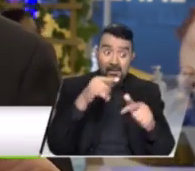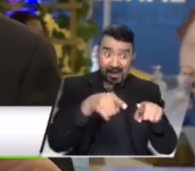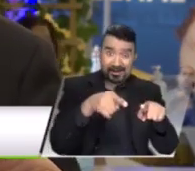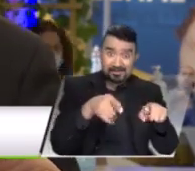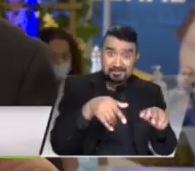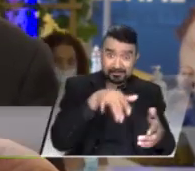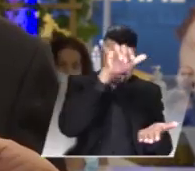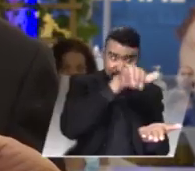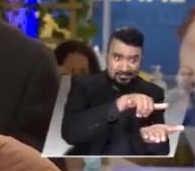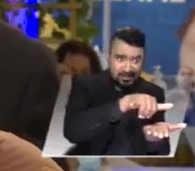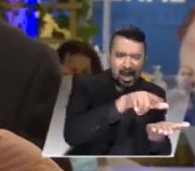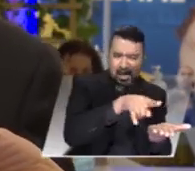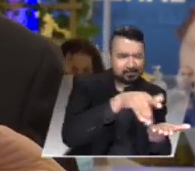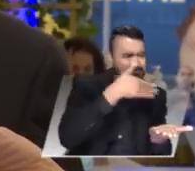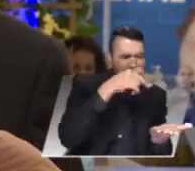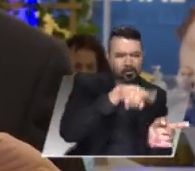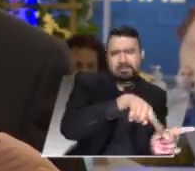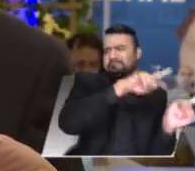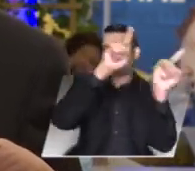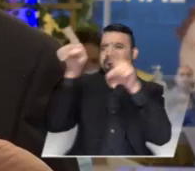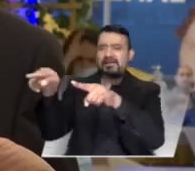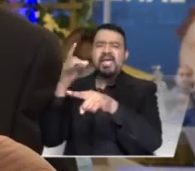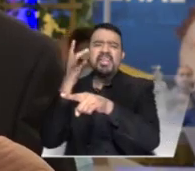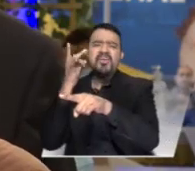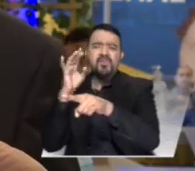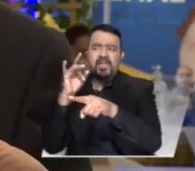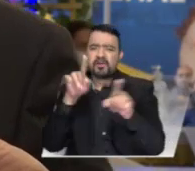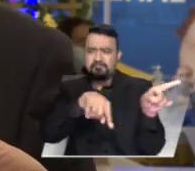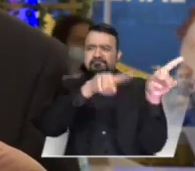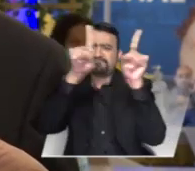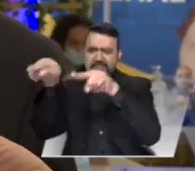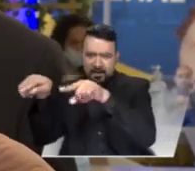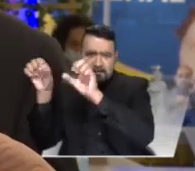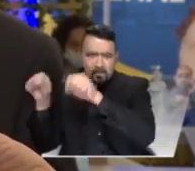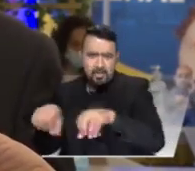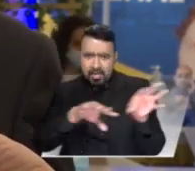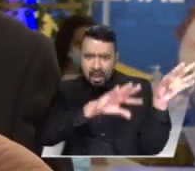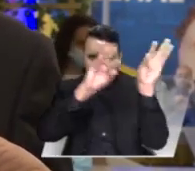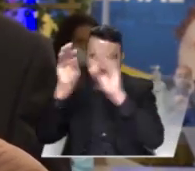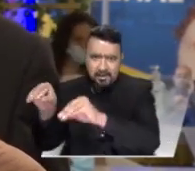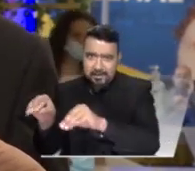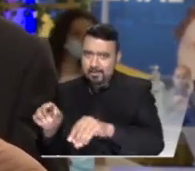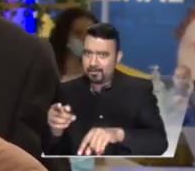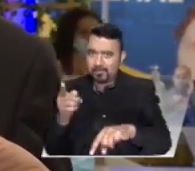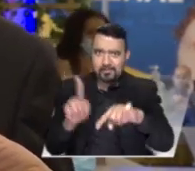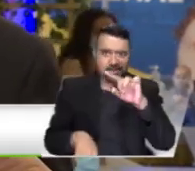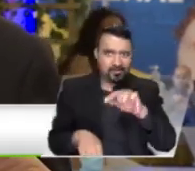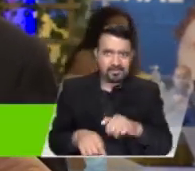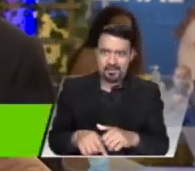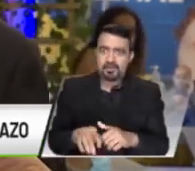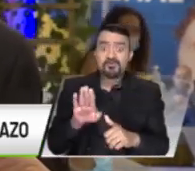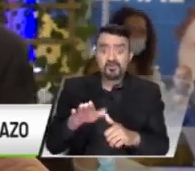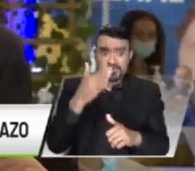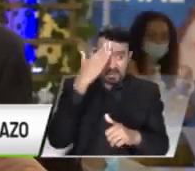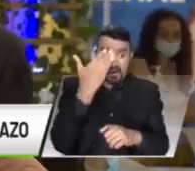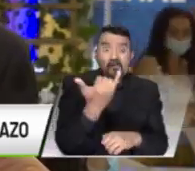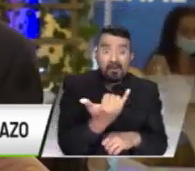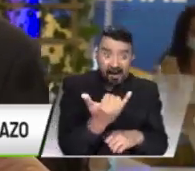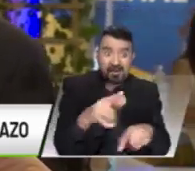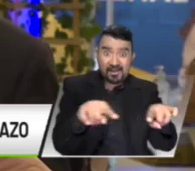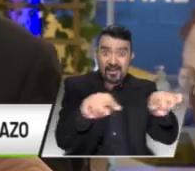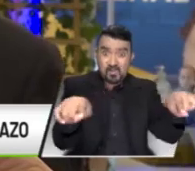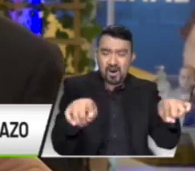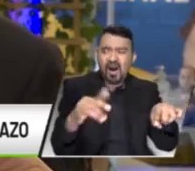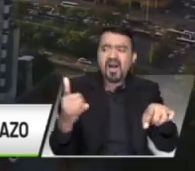irresponsabilidad, no tiene la capacidad y no se puede trasladar para Río Negro una operación con escuelas de aviación que existen en Olaya Herrera o